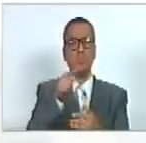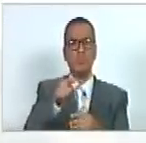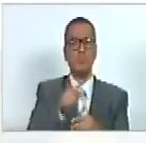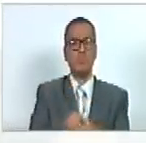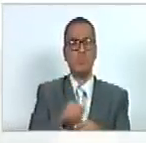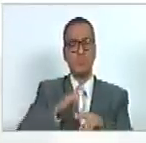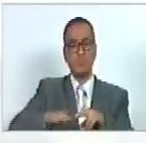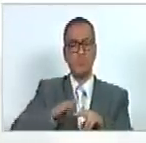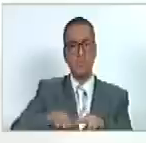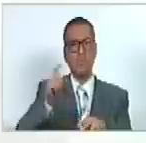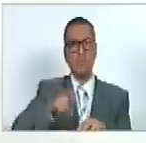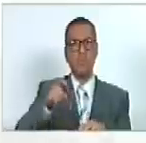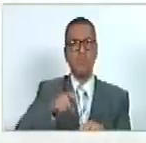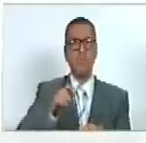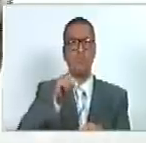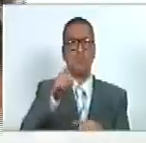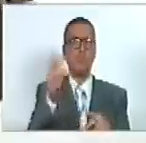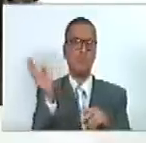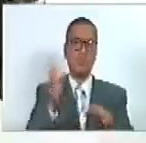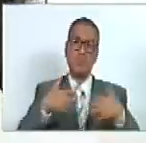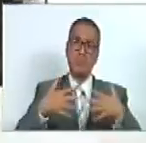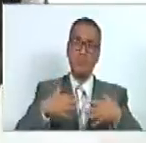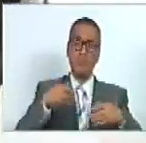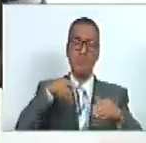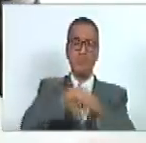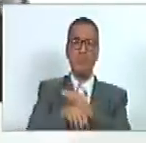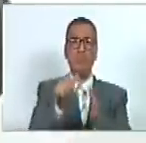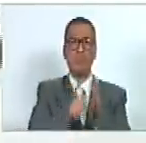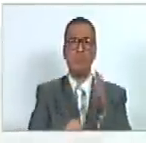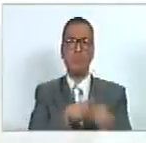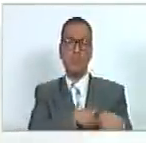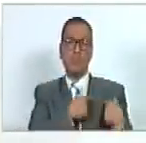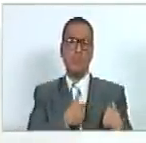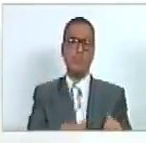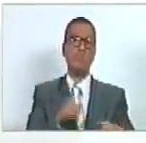un niñito que necesita urgentemente una intervención de corazón,